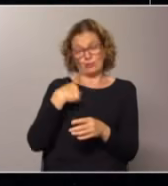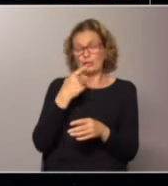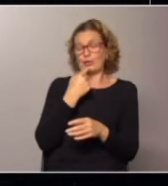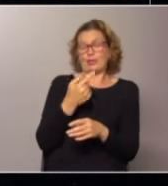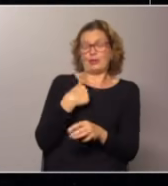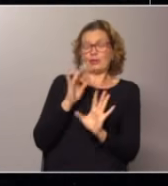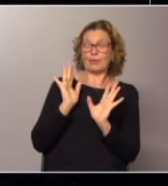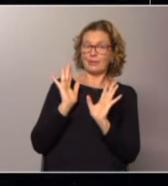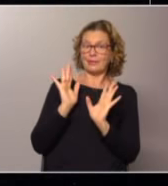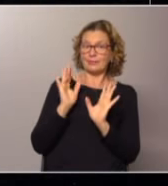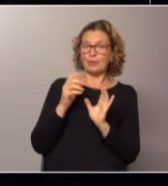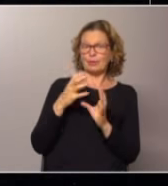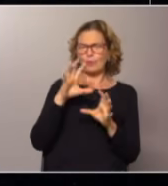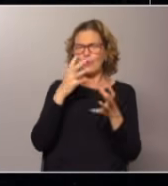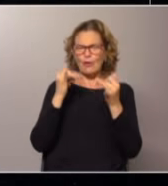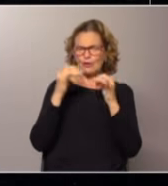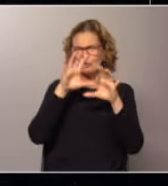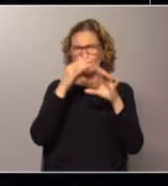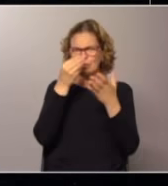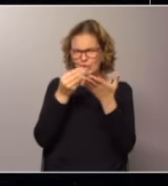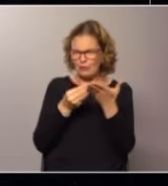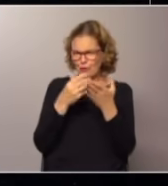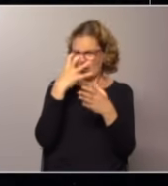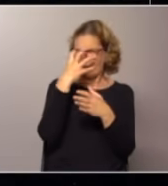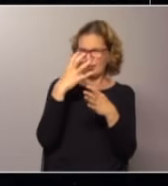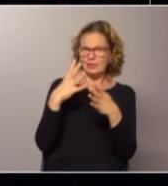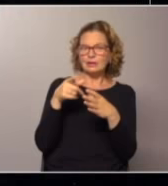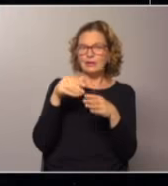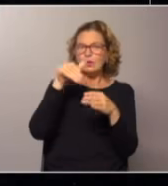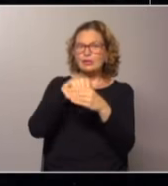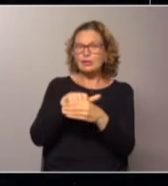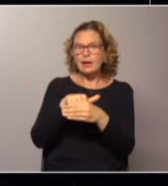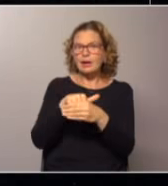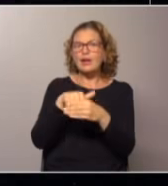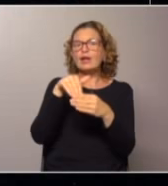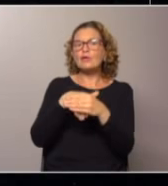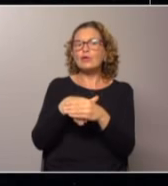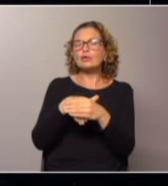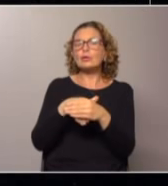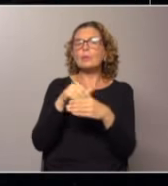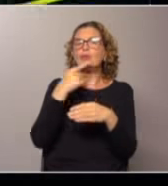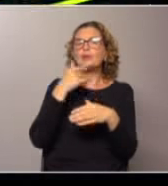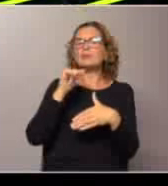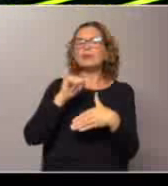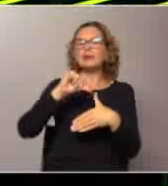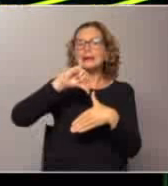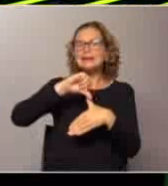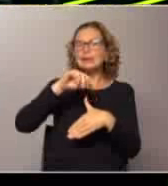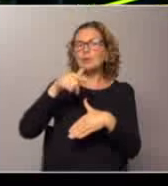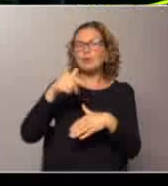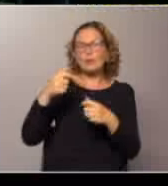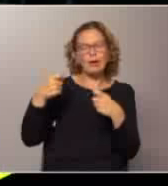claro no pasa que esa caricatura que tuvo efectos electorales porque sólo se veían el voto latino estuvo muy asociado a eso